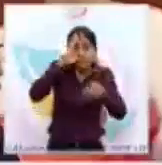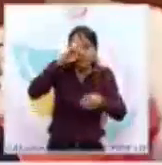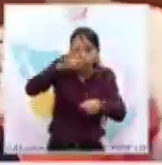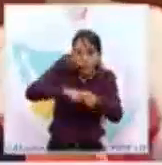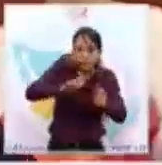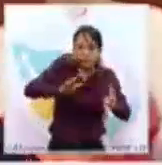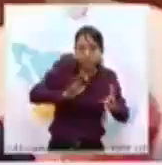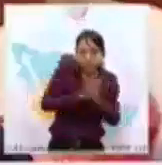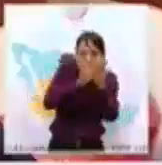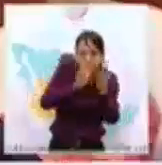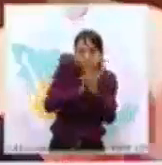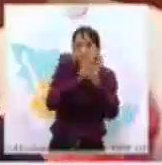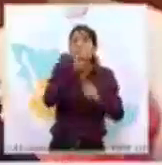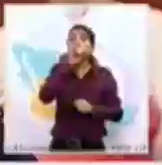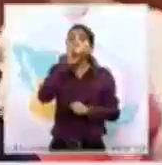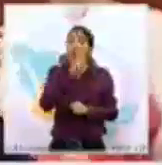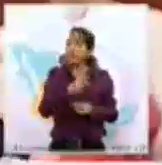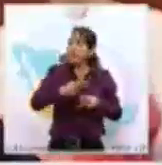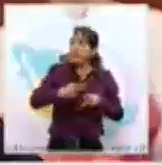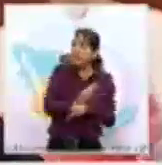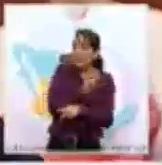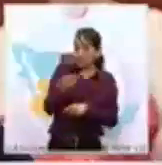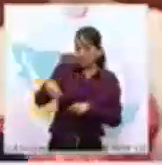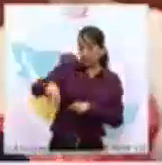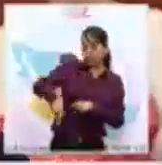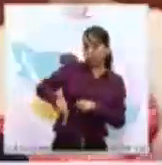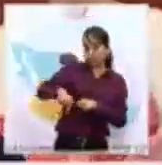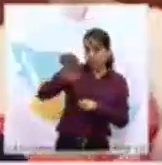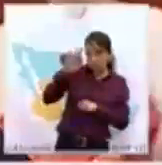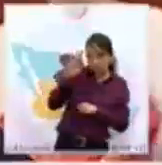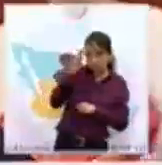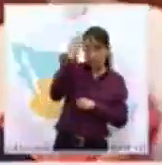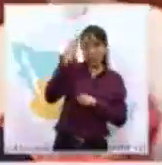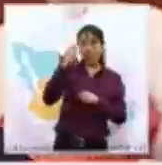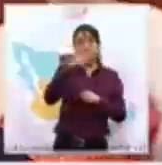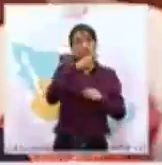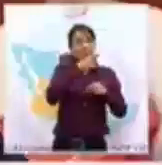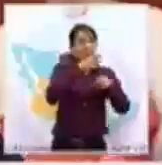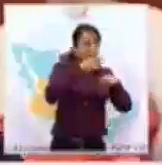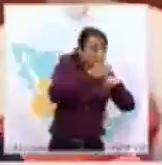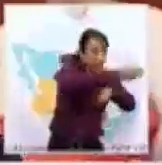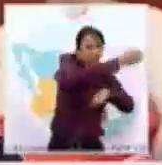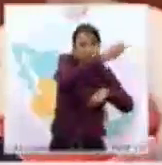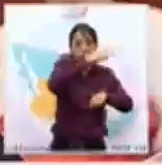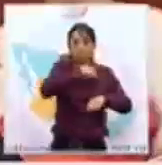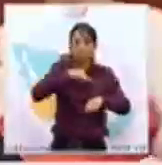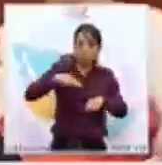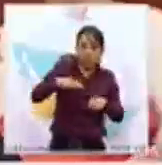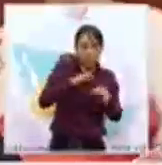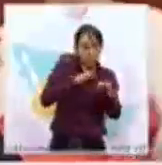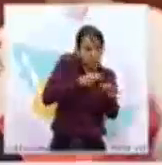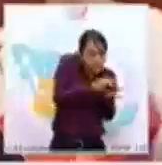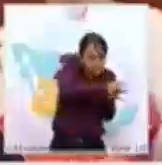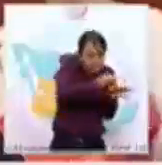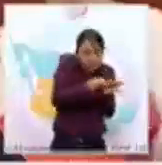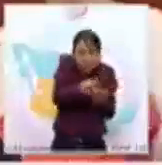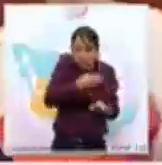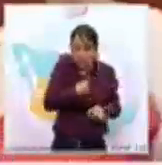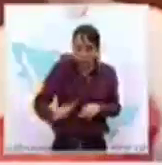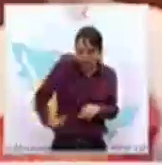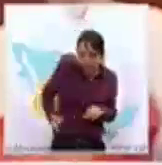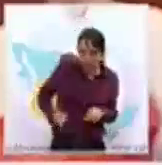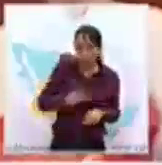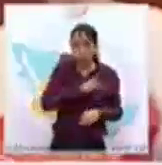incluso existe entre el gobierno federal, los estados, los municipios, en fin, todo lo que esto podría tener este piso mínimo a que los mexicanos podamos